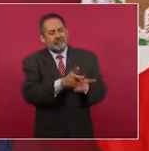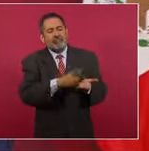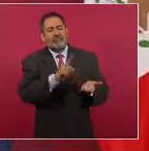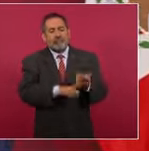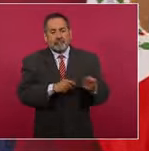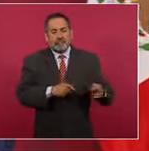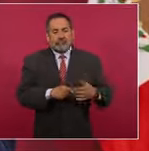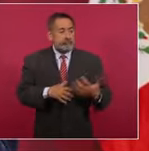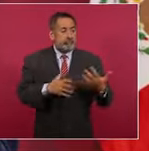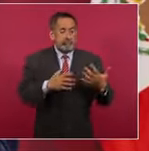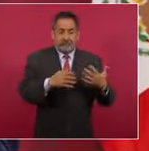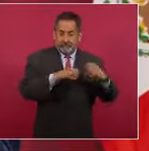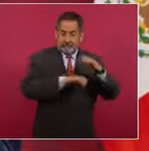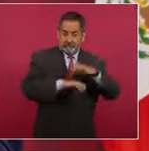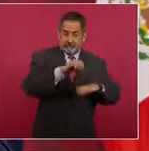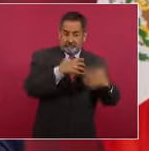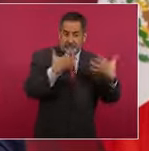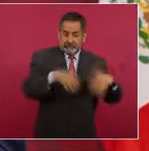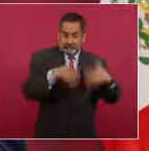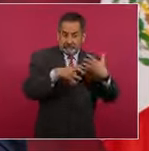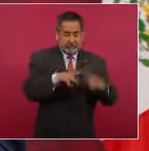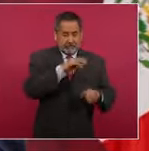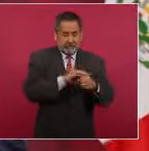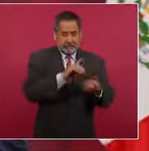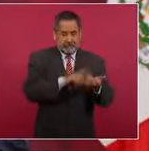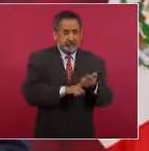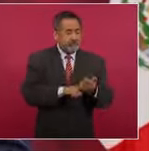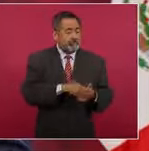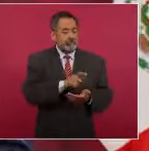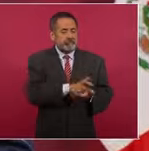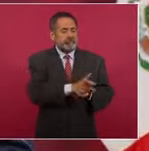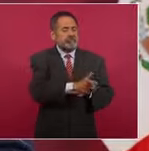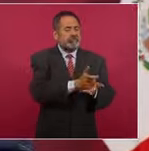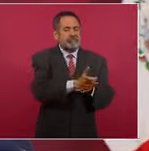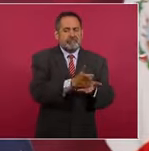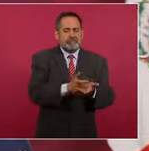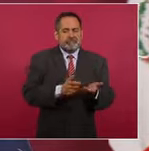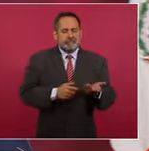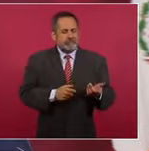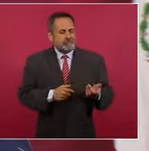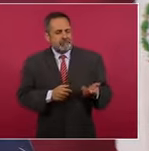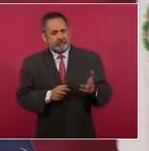Hay empresas que eran las que